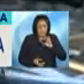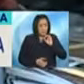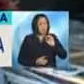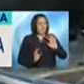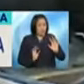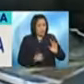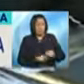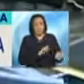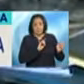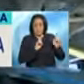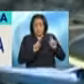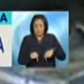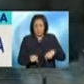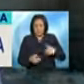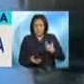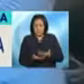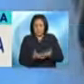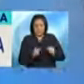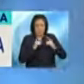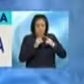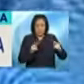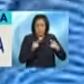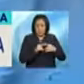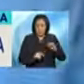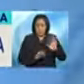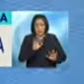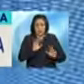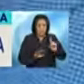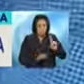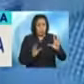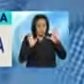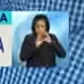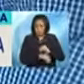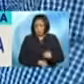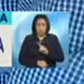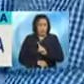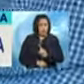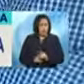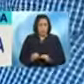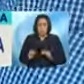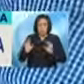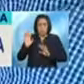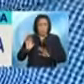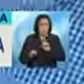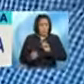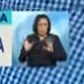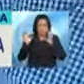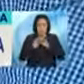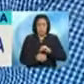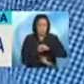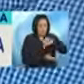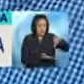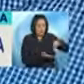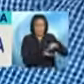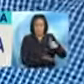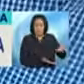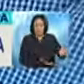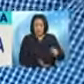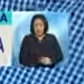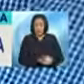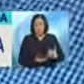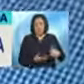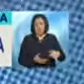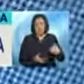dicen, ha llegado a las carpas a las 11 de la noche. A las 11 de la noche, yo qué cosa voy a hacer en la plaza. Suficiente,